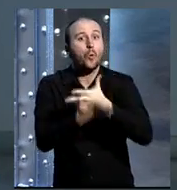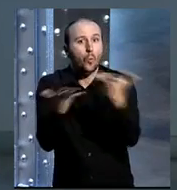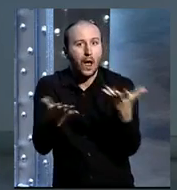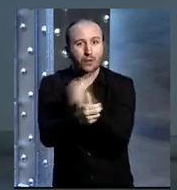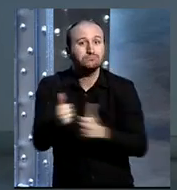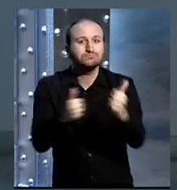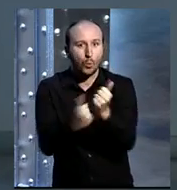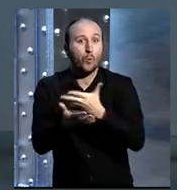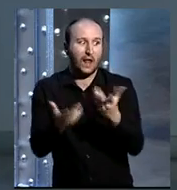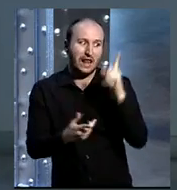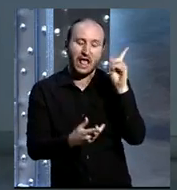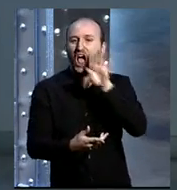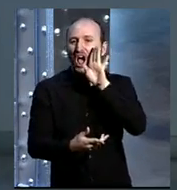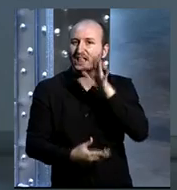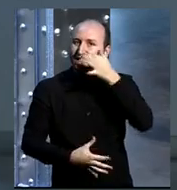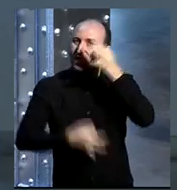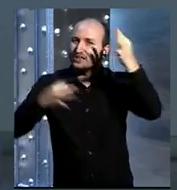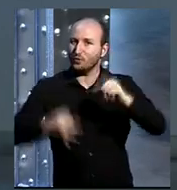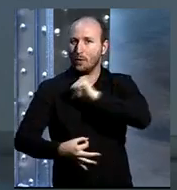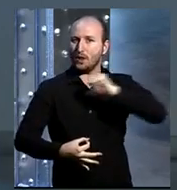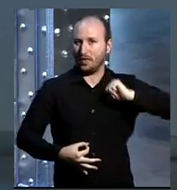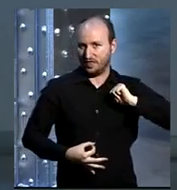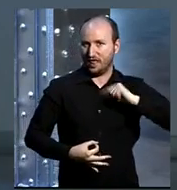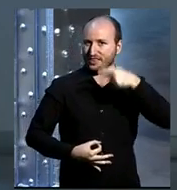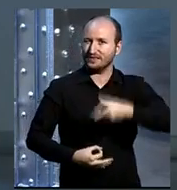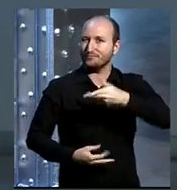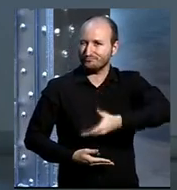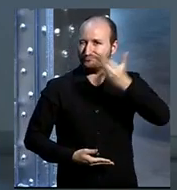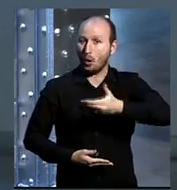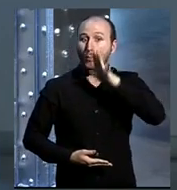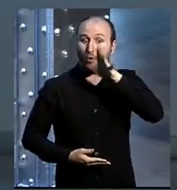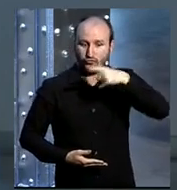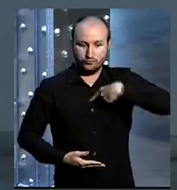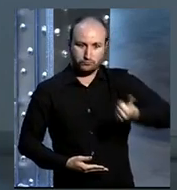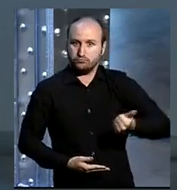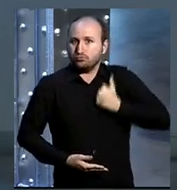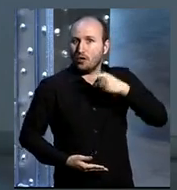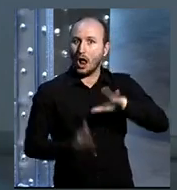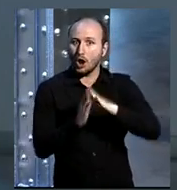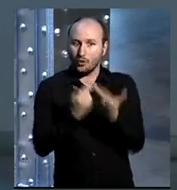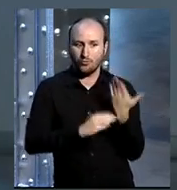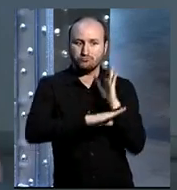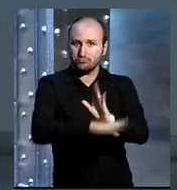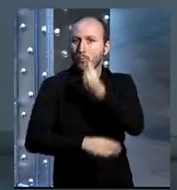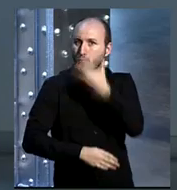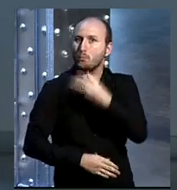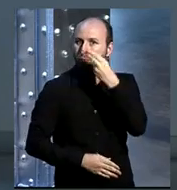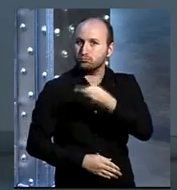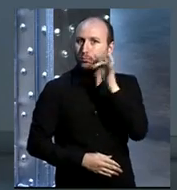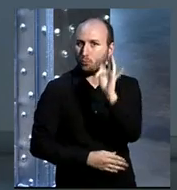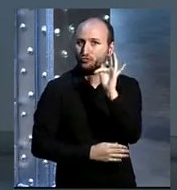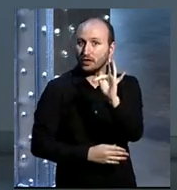la privacidad y la seguridad en la red. Por eso me parece súper oportuno la presentación de este libro a